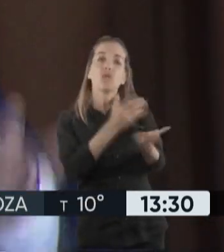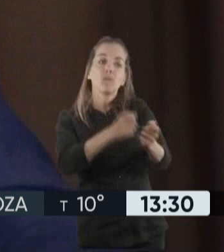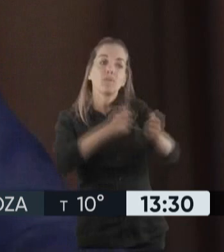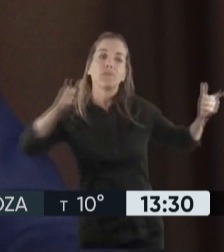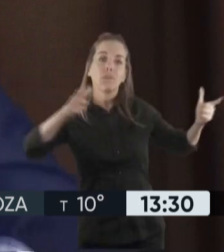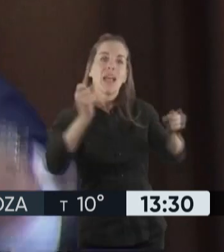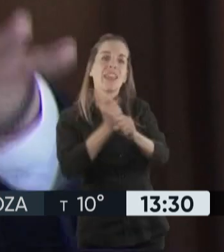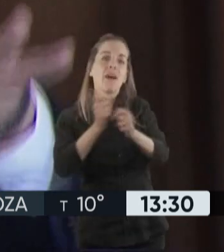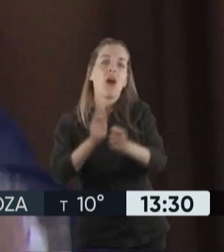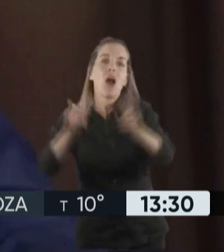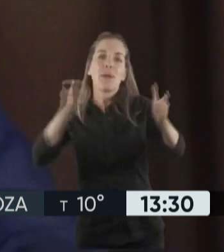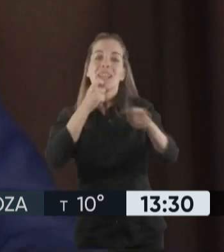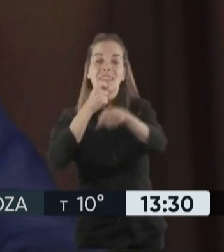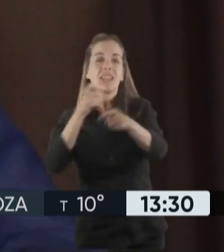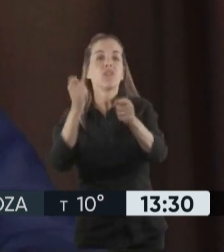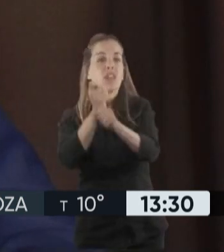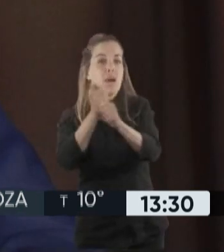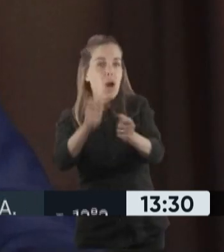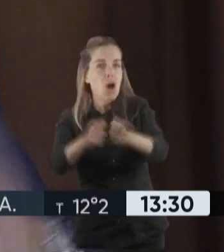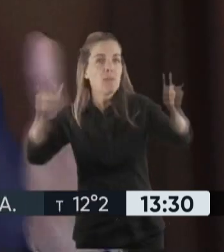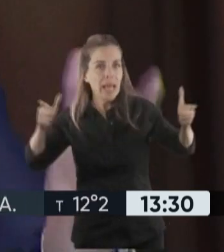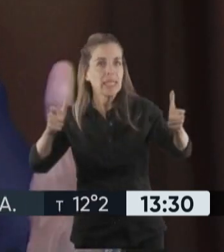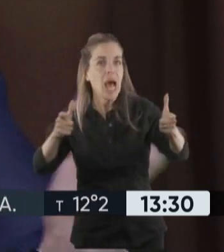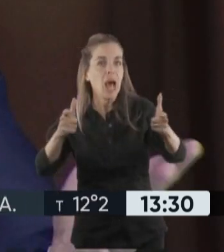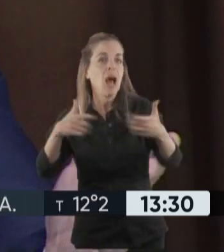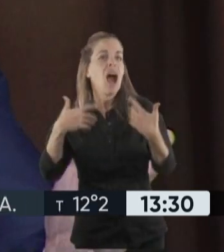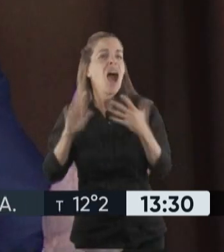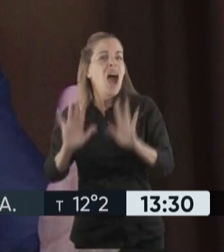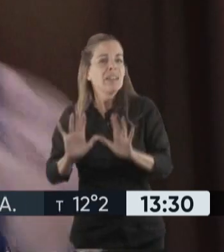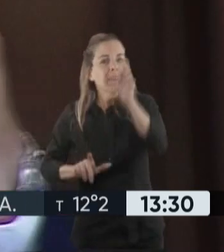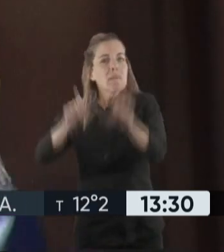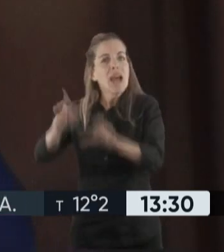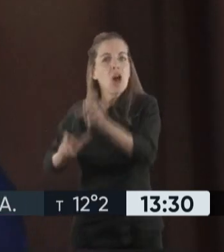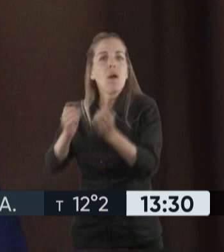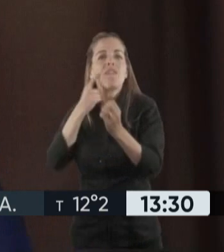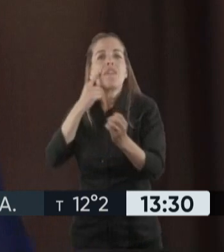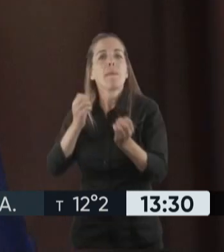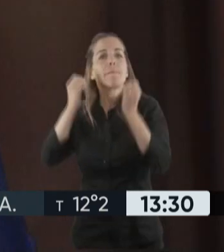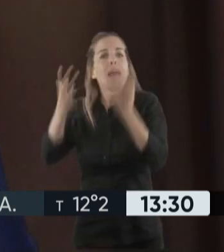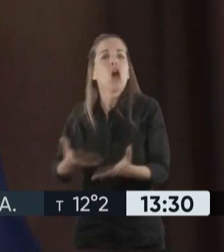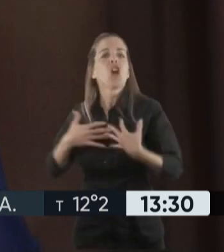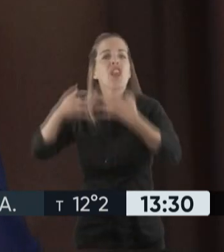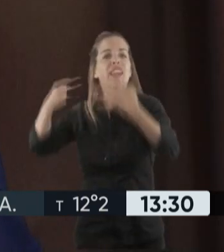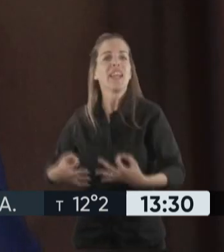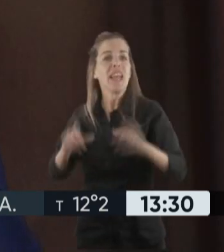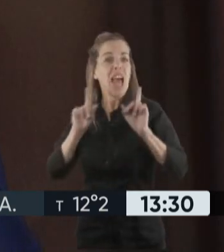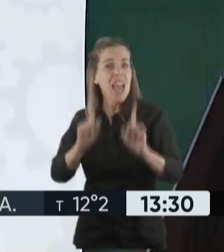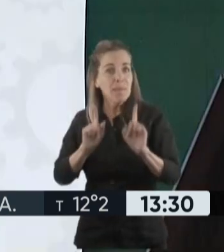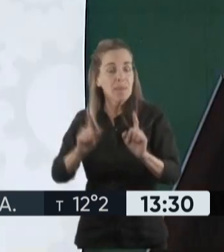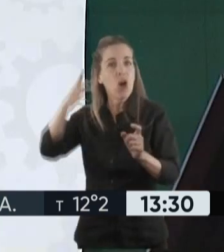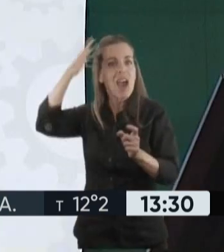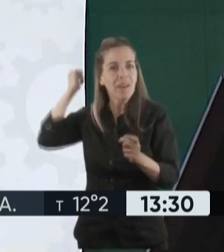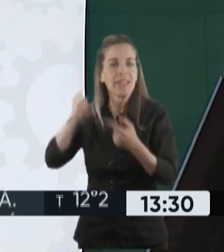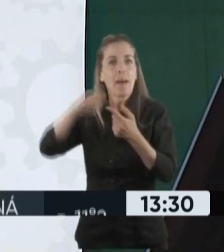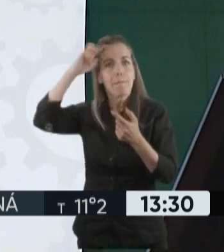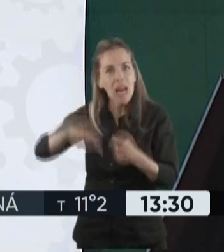aumenta el trabajo. Y si el trabajo aumenta, hay más gente que vive con dignidad. Eso es lo que aprendimos de Perón y Evita.